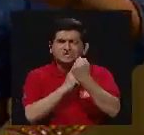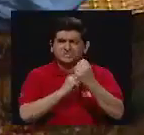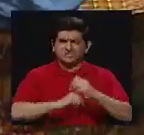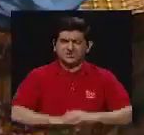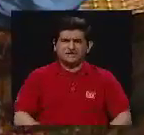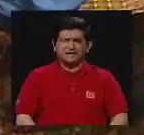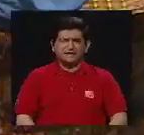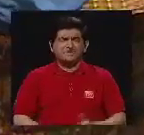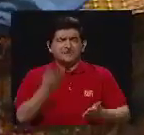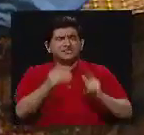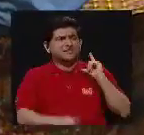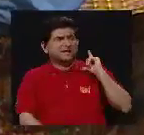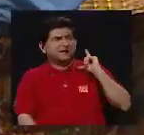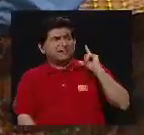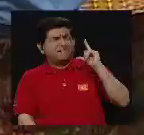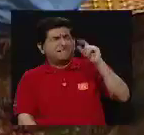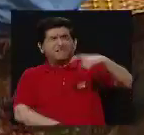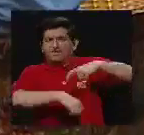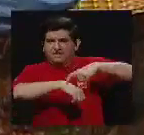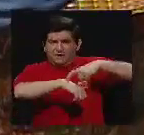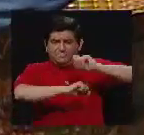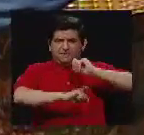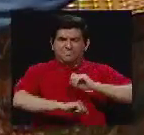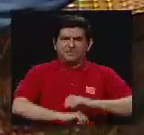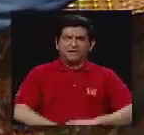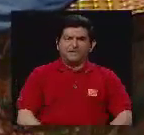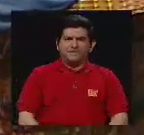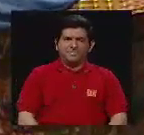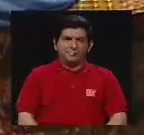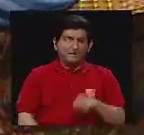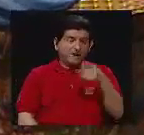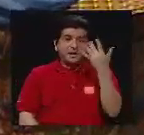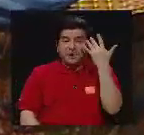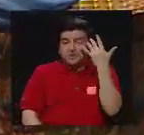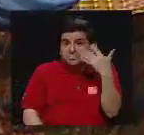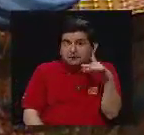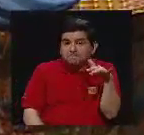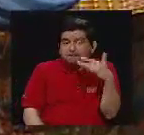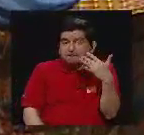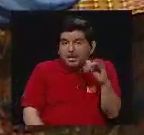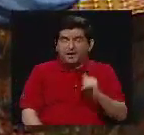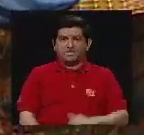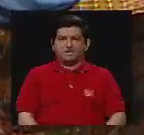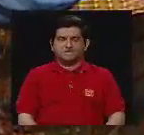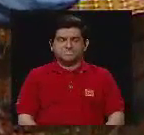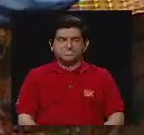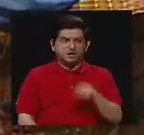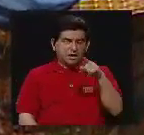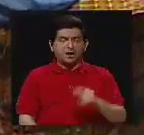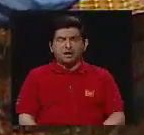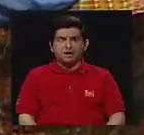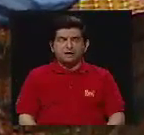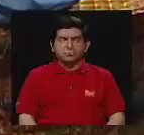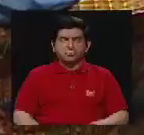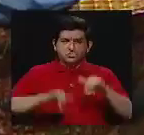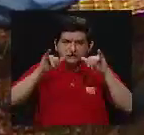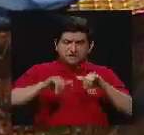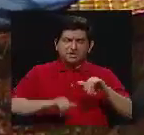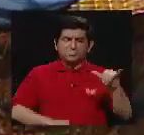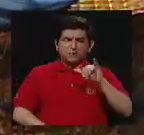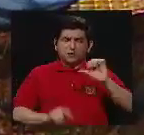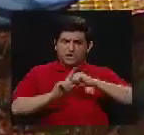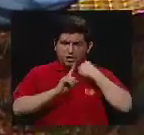sociedad muy lejos, muy lejana, que aparentemente subsistió en